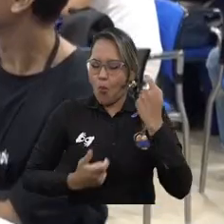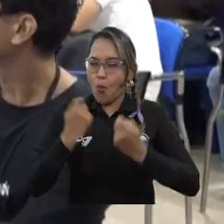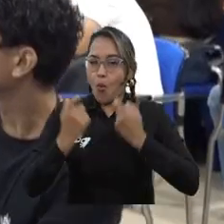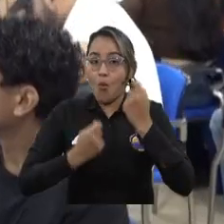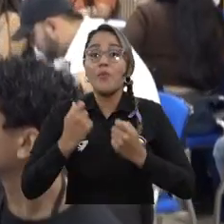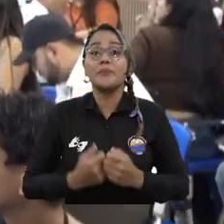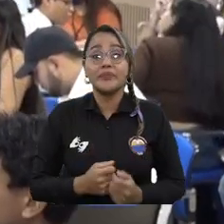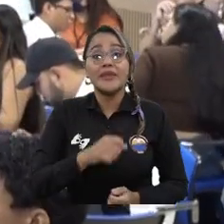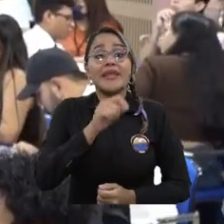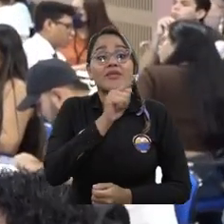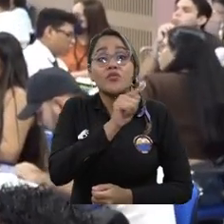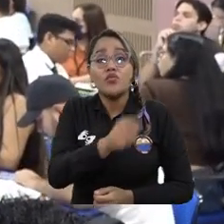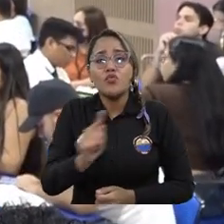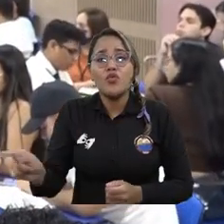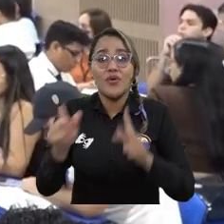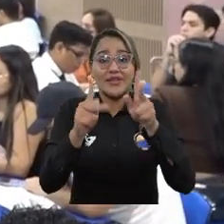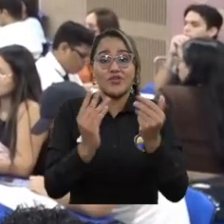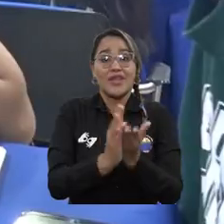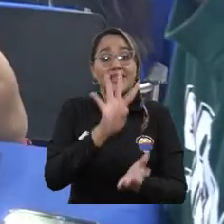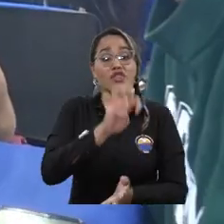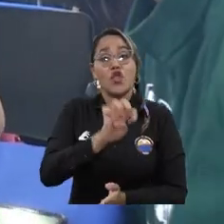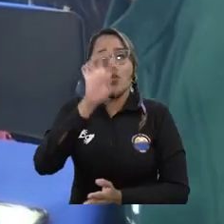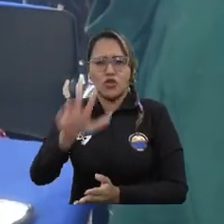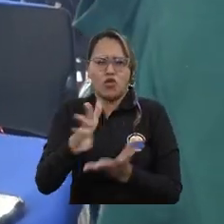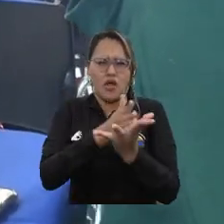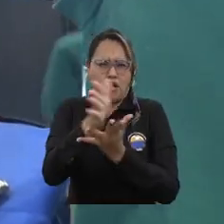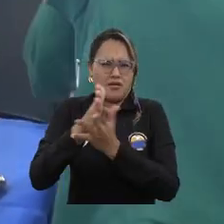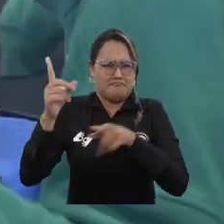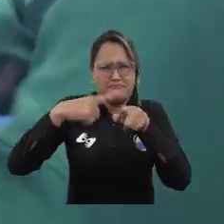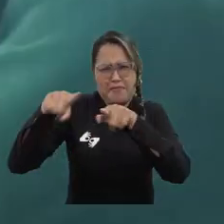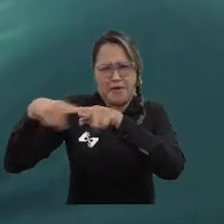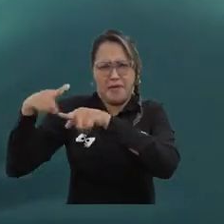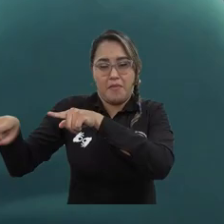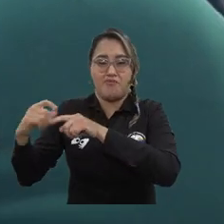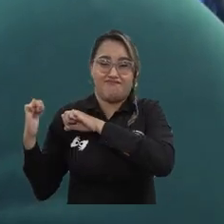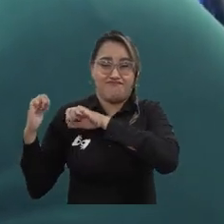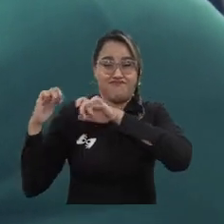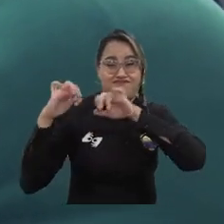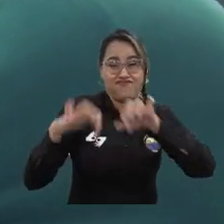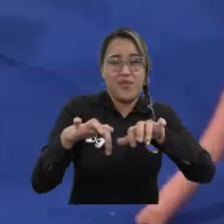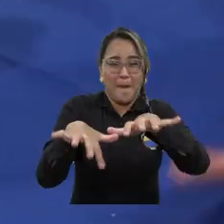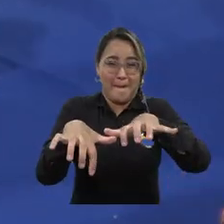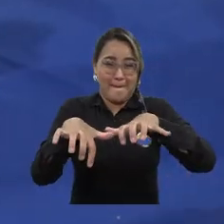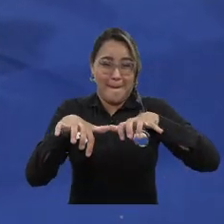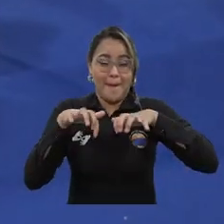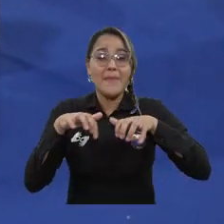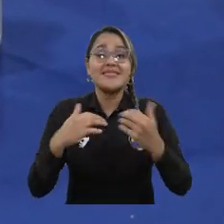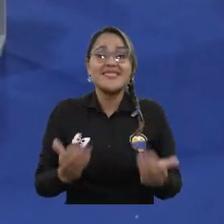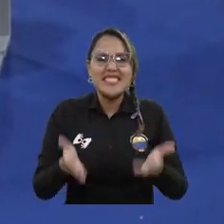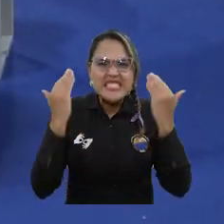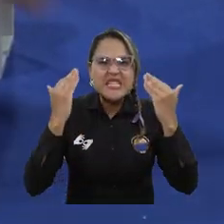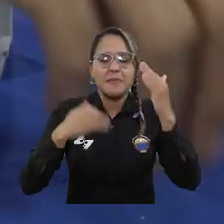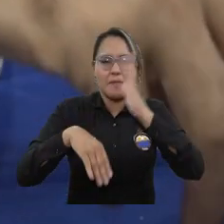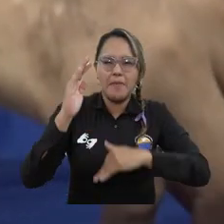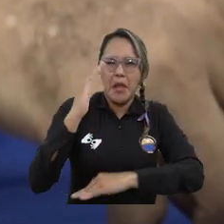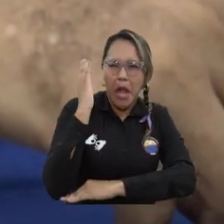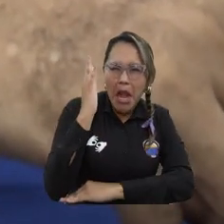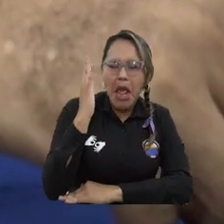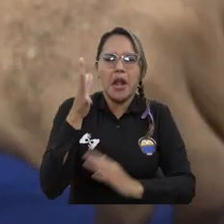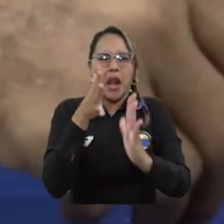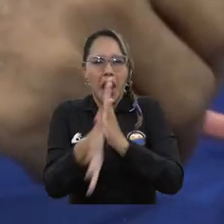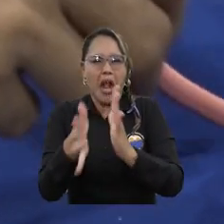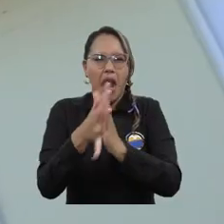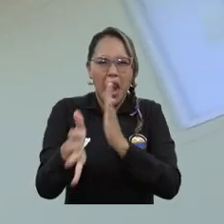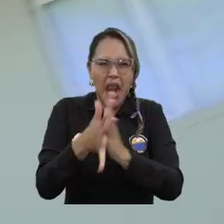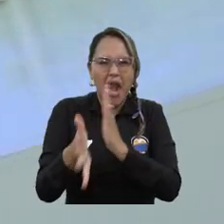idea de negocio. 95 estudiantes emprendedores de todos los programas académicos se dieron cita en este evento, que dentro de su agenda contó